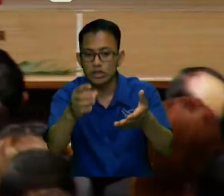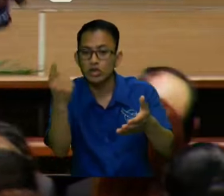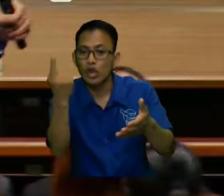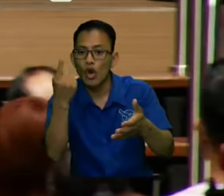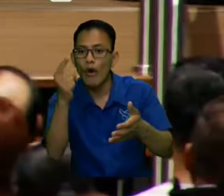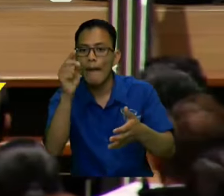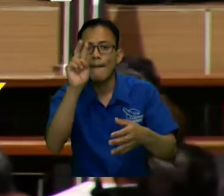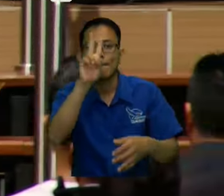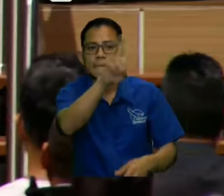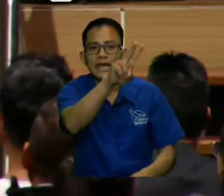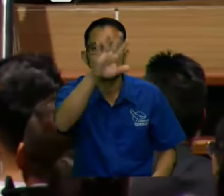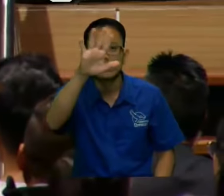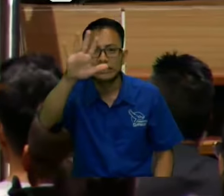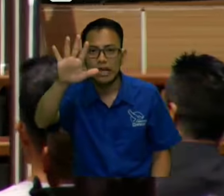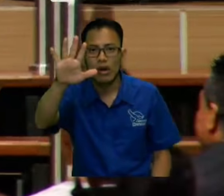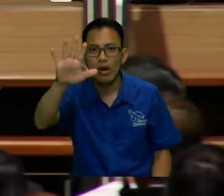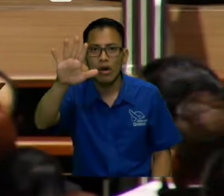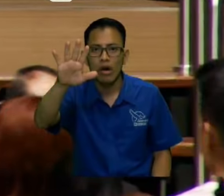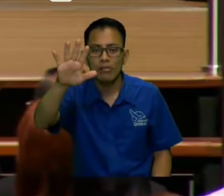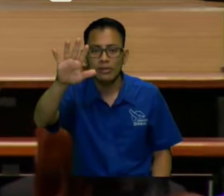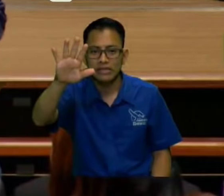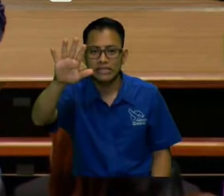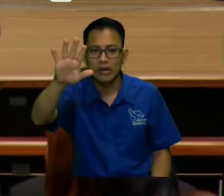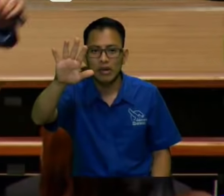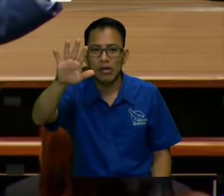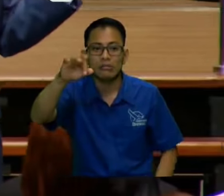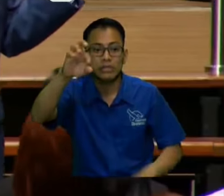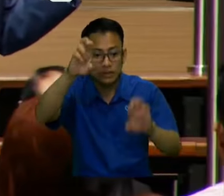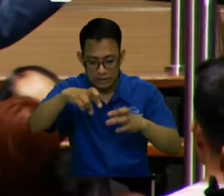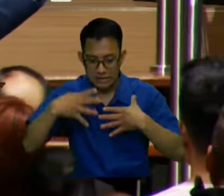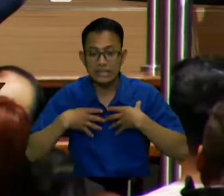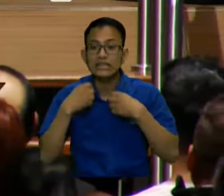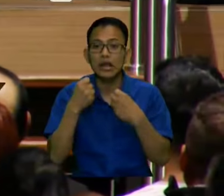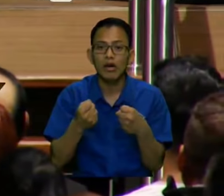Dígame, ¿por qué se sanaron? Porque eso sí está comprobado, ¿verdad, doctor? Ahí está.